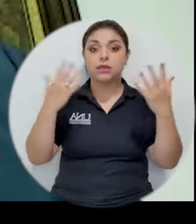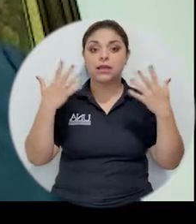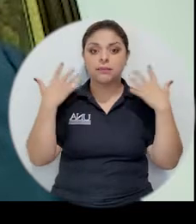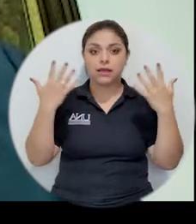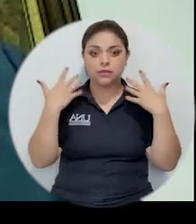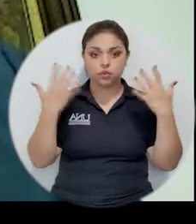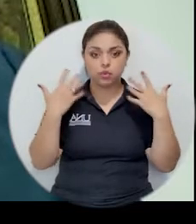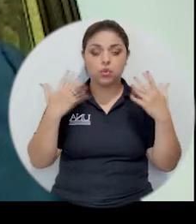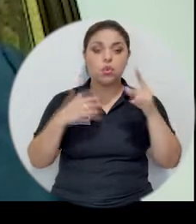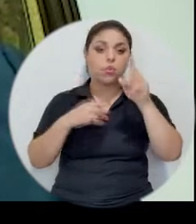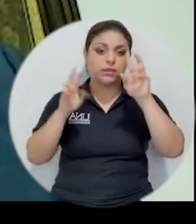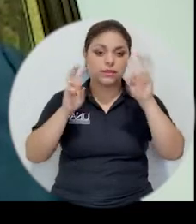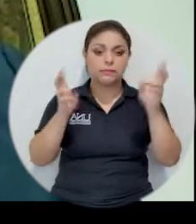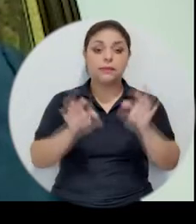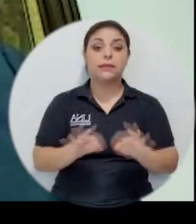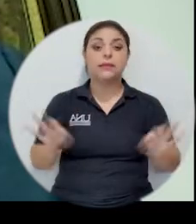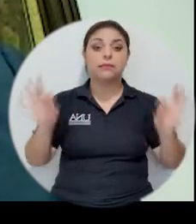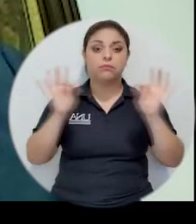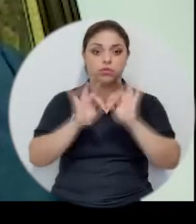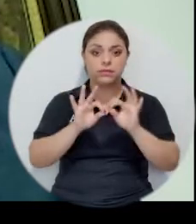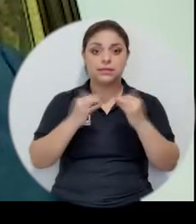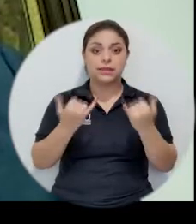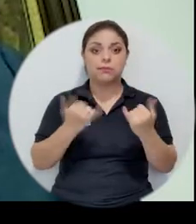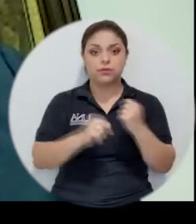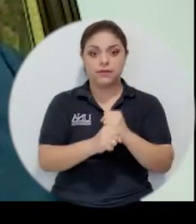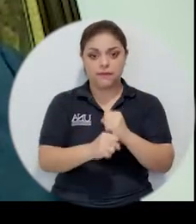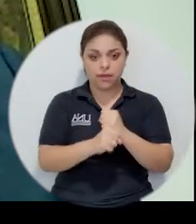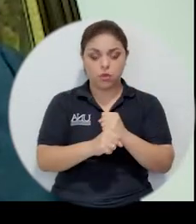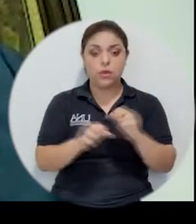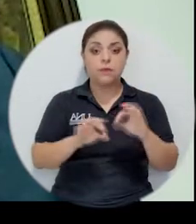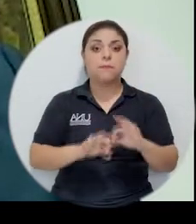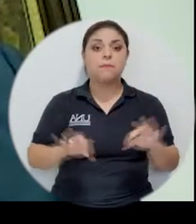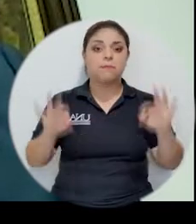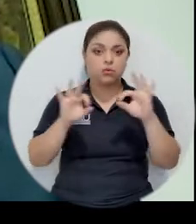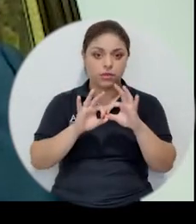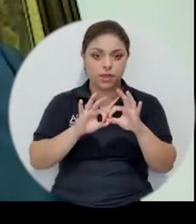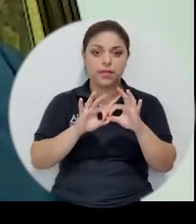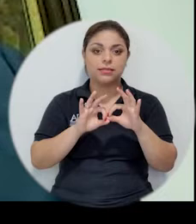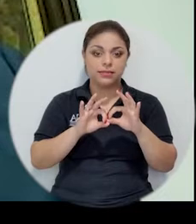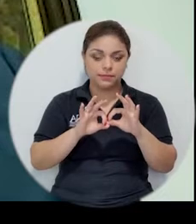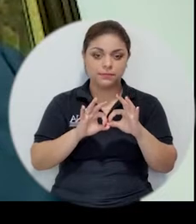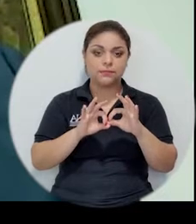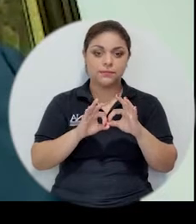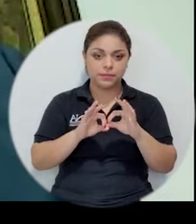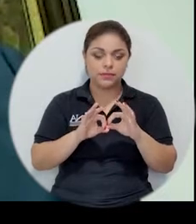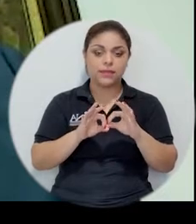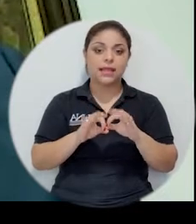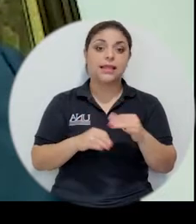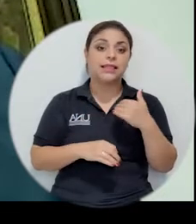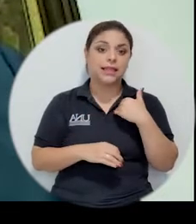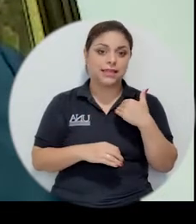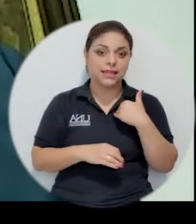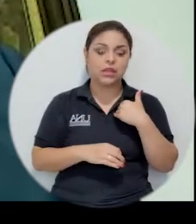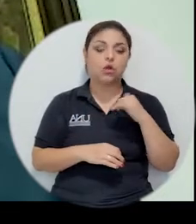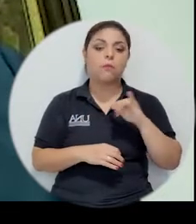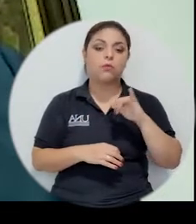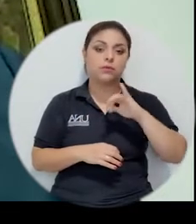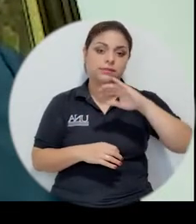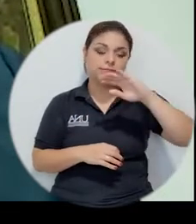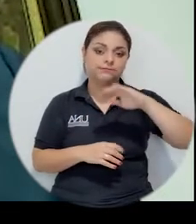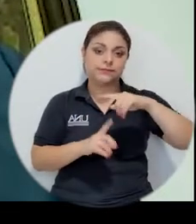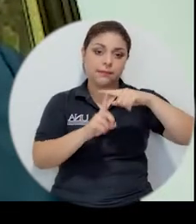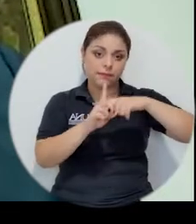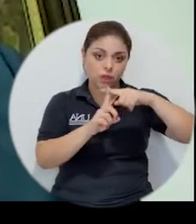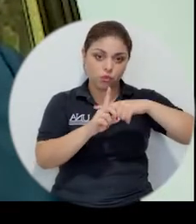cambio climático. El cambio climático es uno de los temas importantes que estamos trabajando. Es importante medirle el pulso a qué está sucediendo con